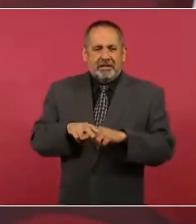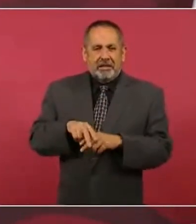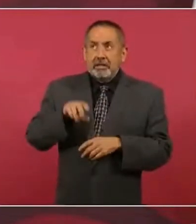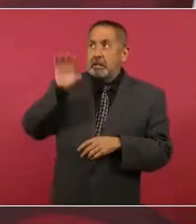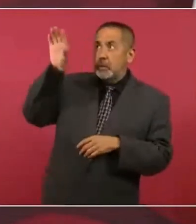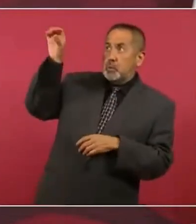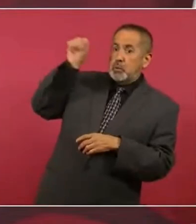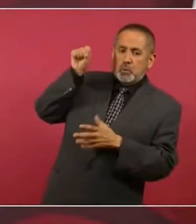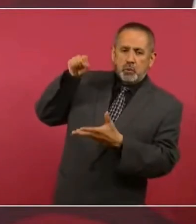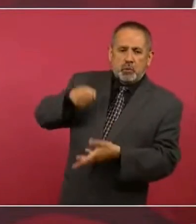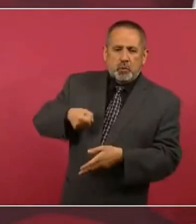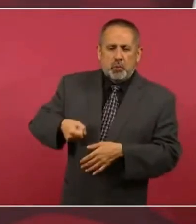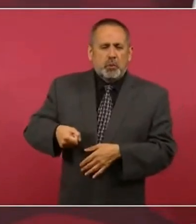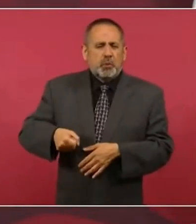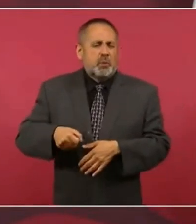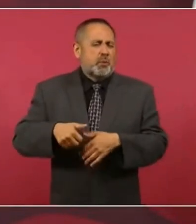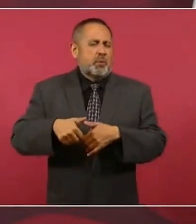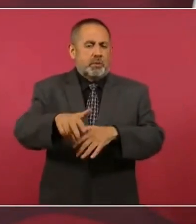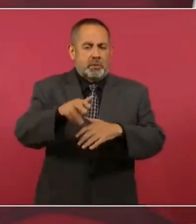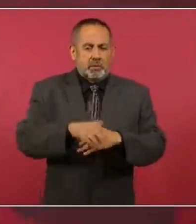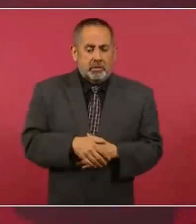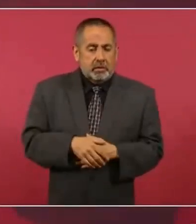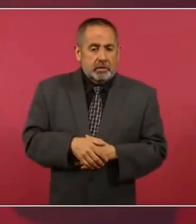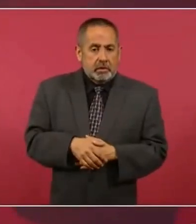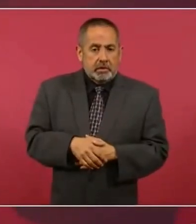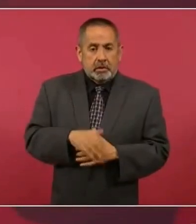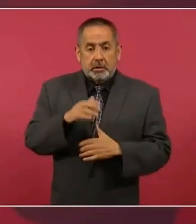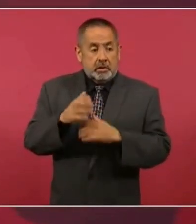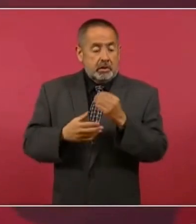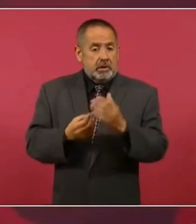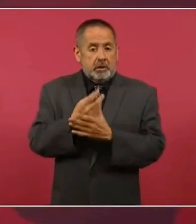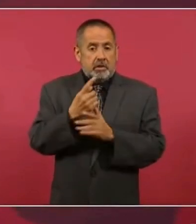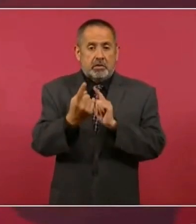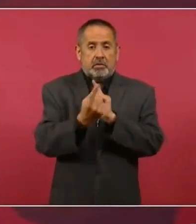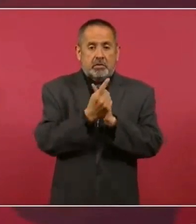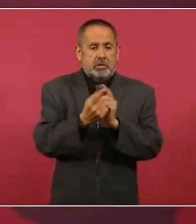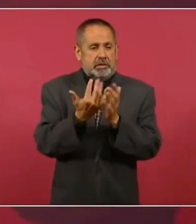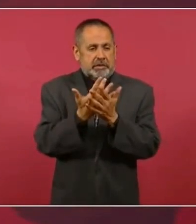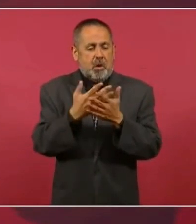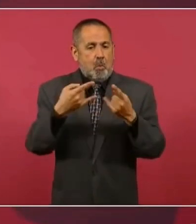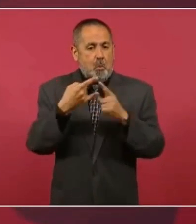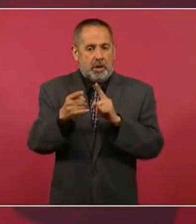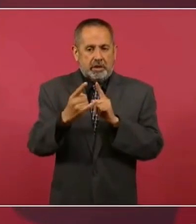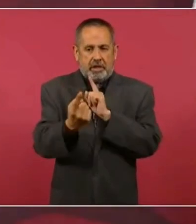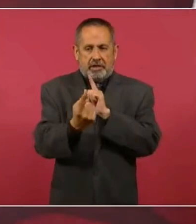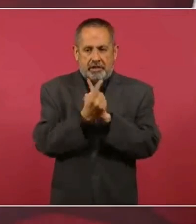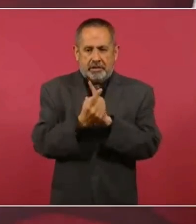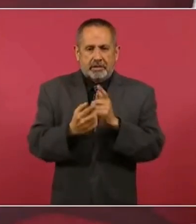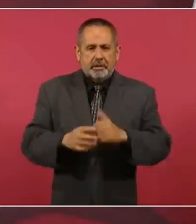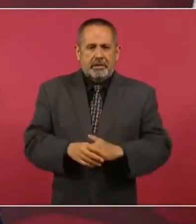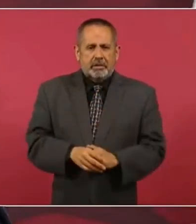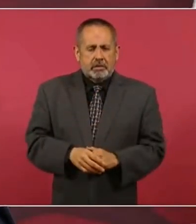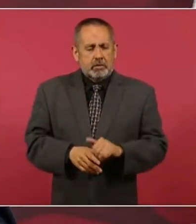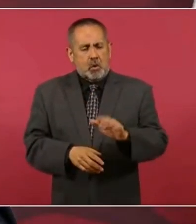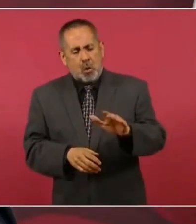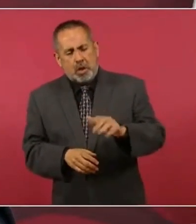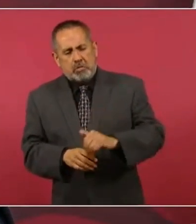maleta. Y cuando salgo, me estaba esperando casi en la puerta.